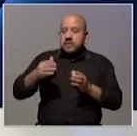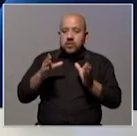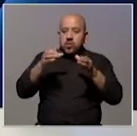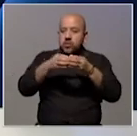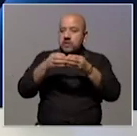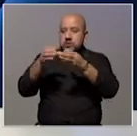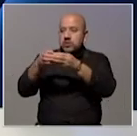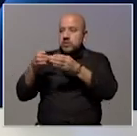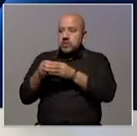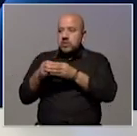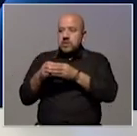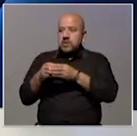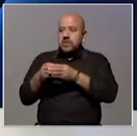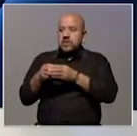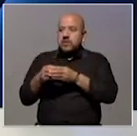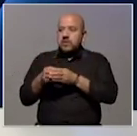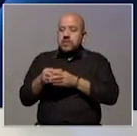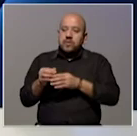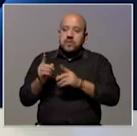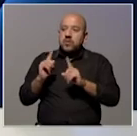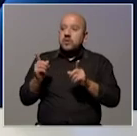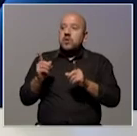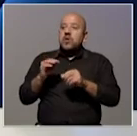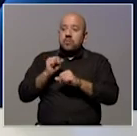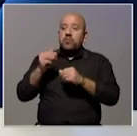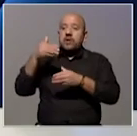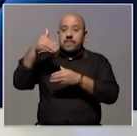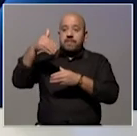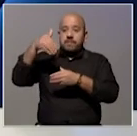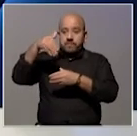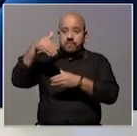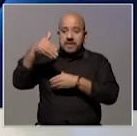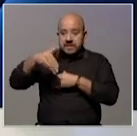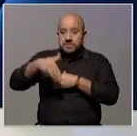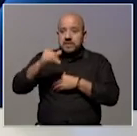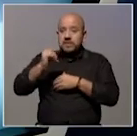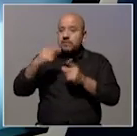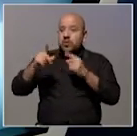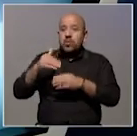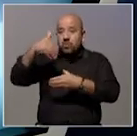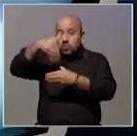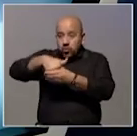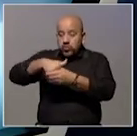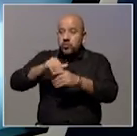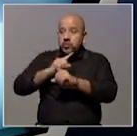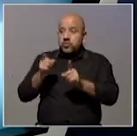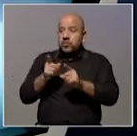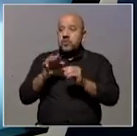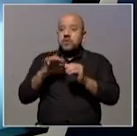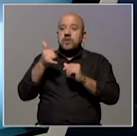participar de todas pero sí sin voto y en realidad lo que tenéis a cargo es la gestión la representación institucional